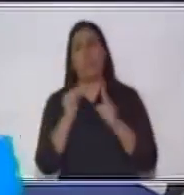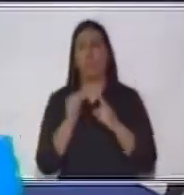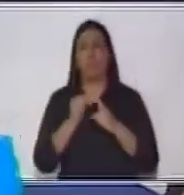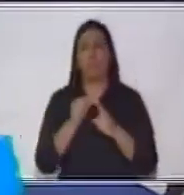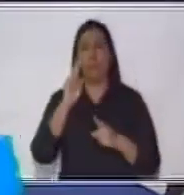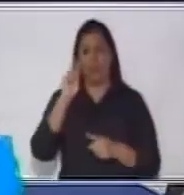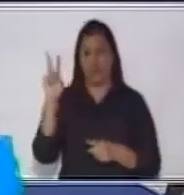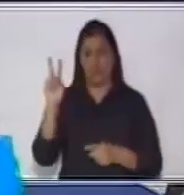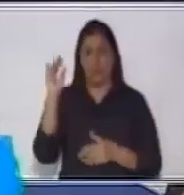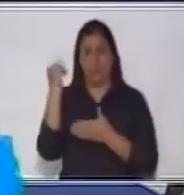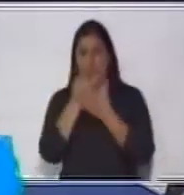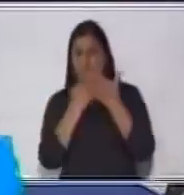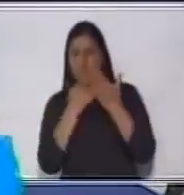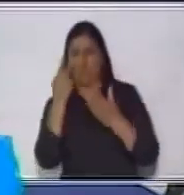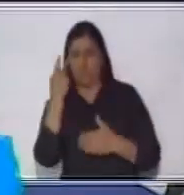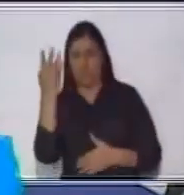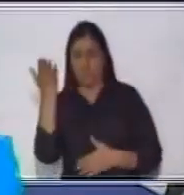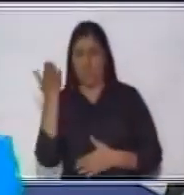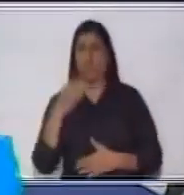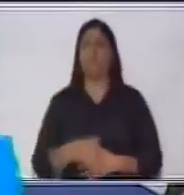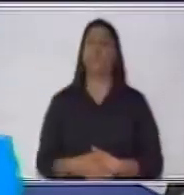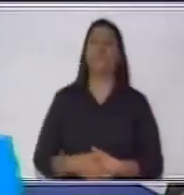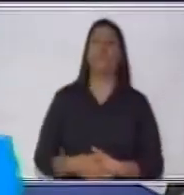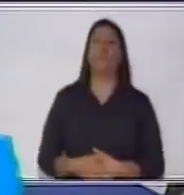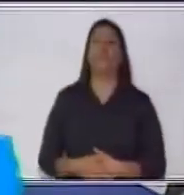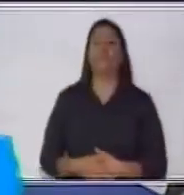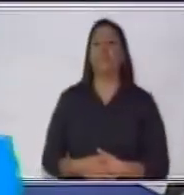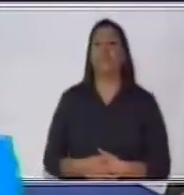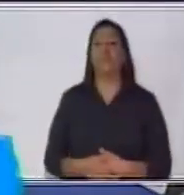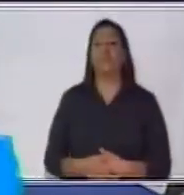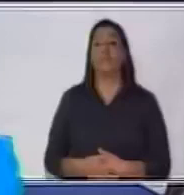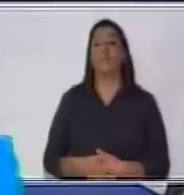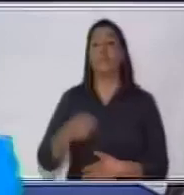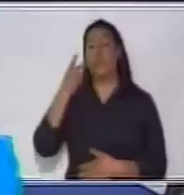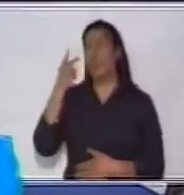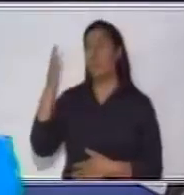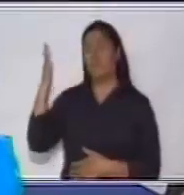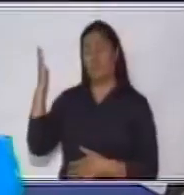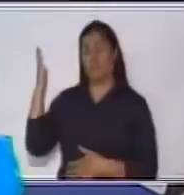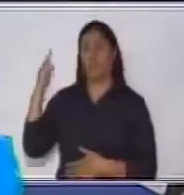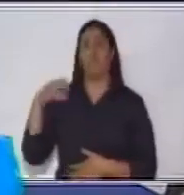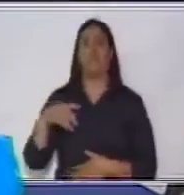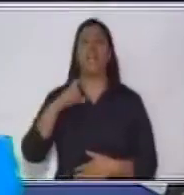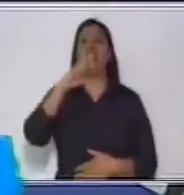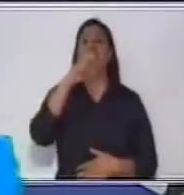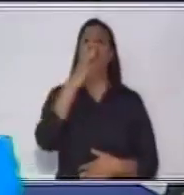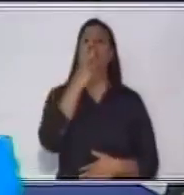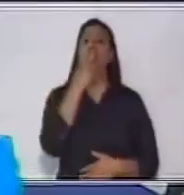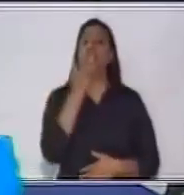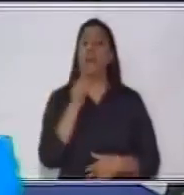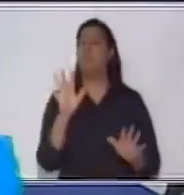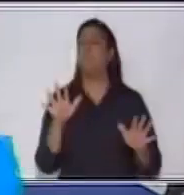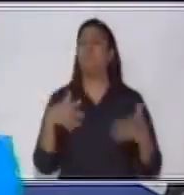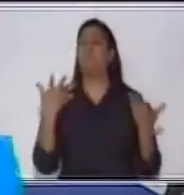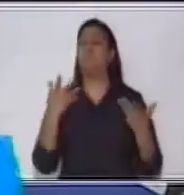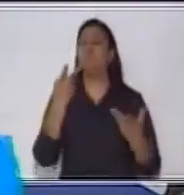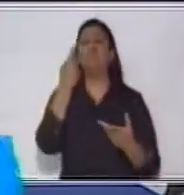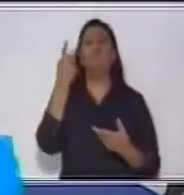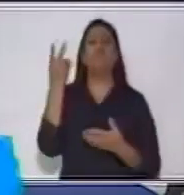a los dibujos. Esta lleva la sílaba cha, pero ¿qué palabra es? ¿Qué ves tú